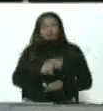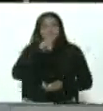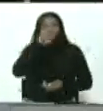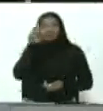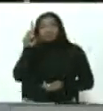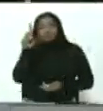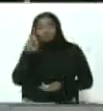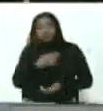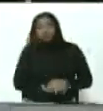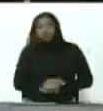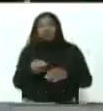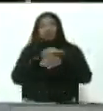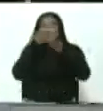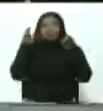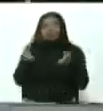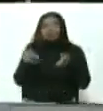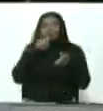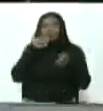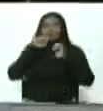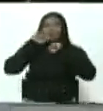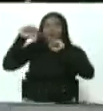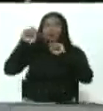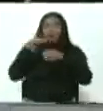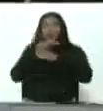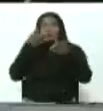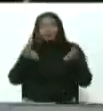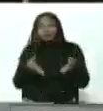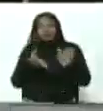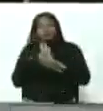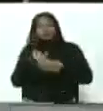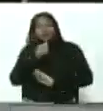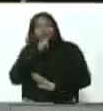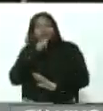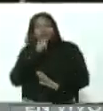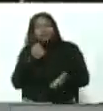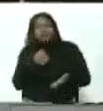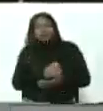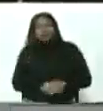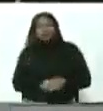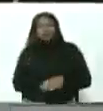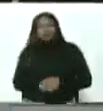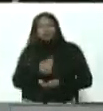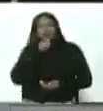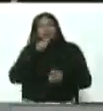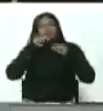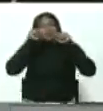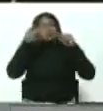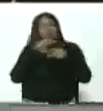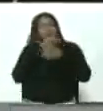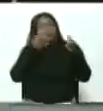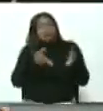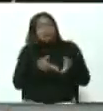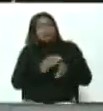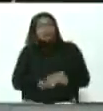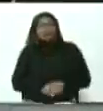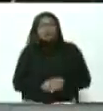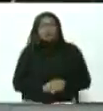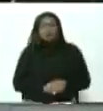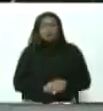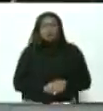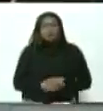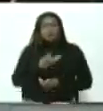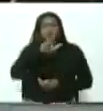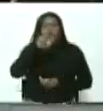21. ¿Y la gobernación? ¿Quién gana la gobernación? ¿Quién gana la gobernación?